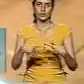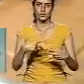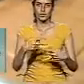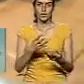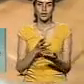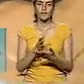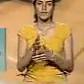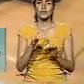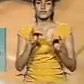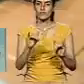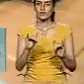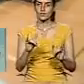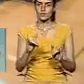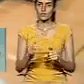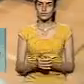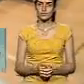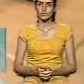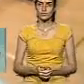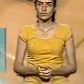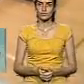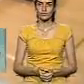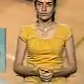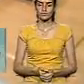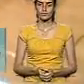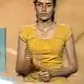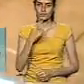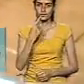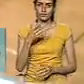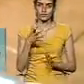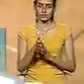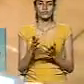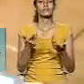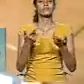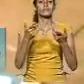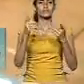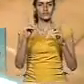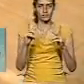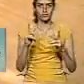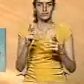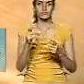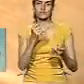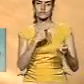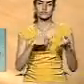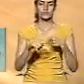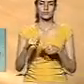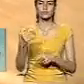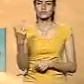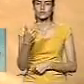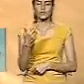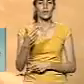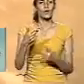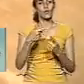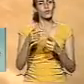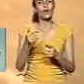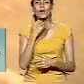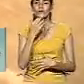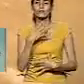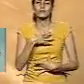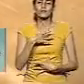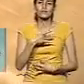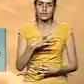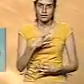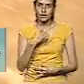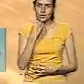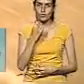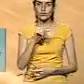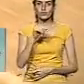es a través de allí donde se, digamos, se autoriza o no la venta de un arma. Pero otra cosa bien interesante, sostuvimos